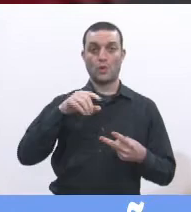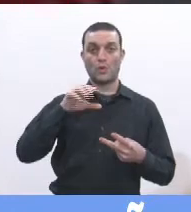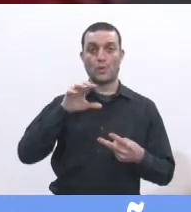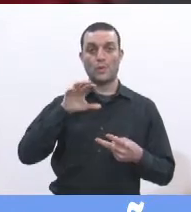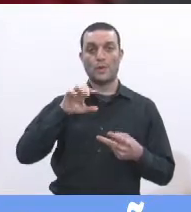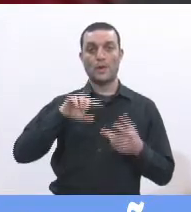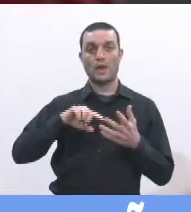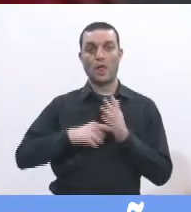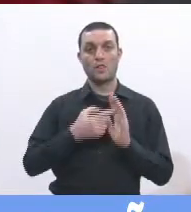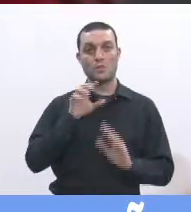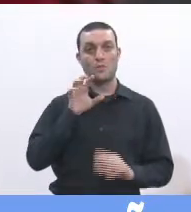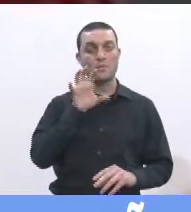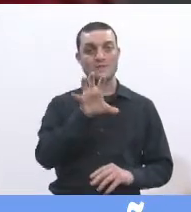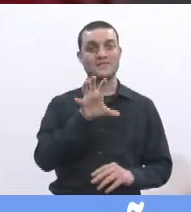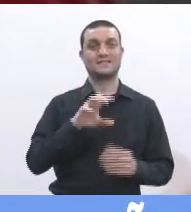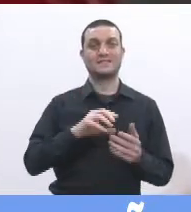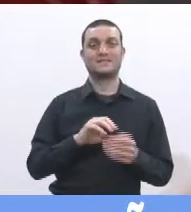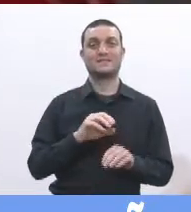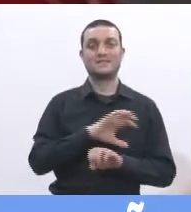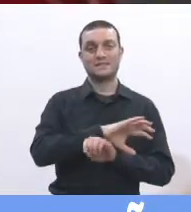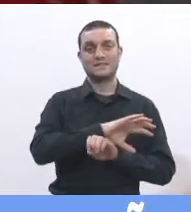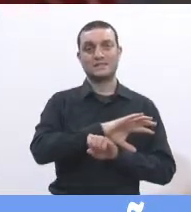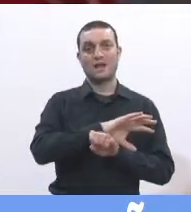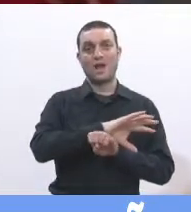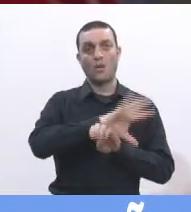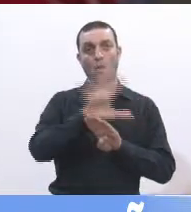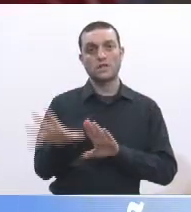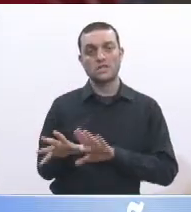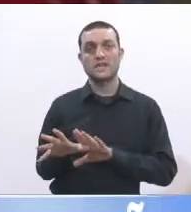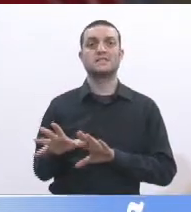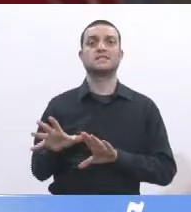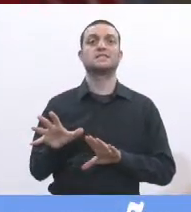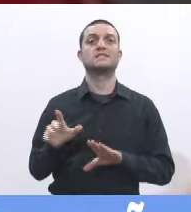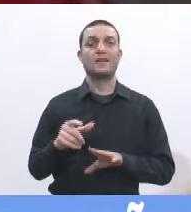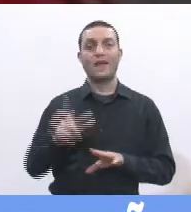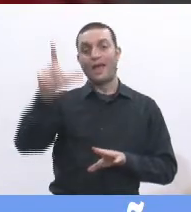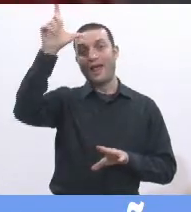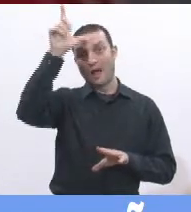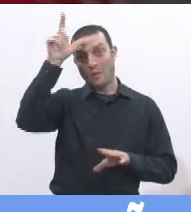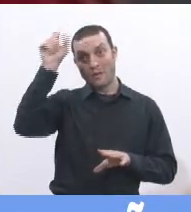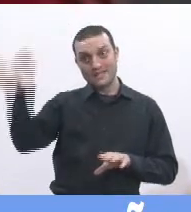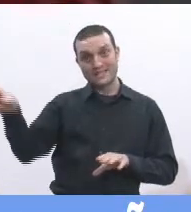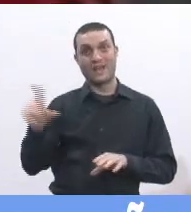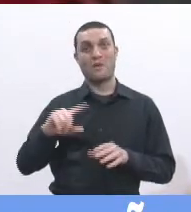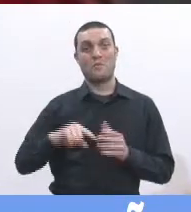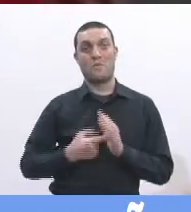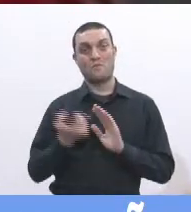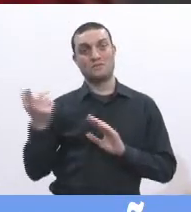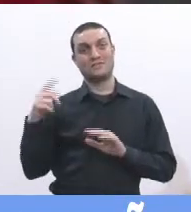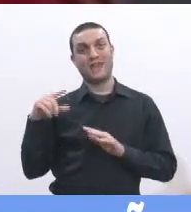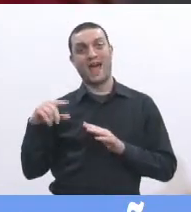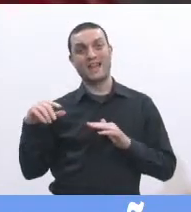todo ante el reclamo de la policía local, decidió el gobierno nacional salir en su